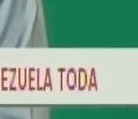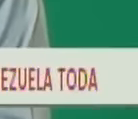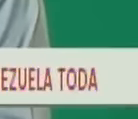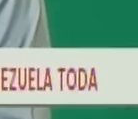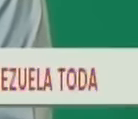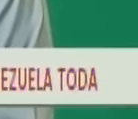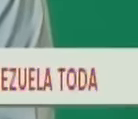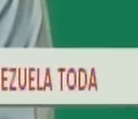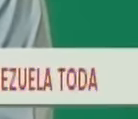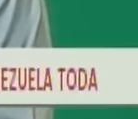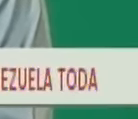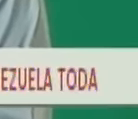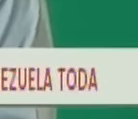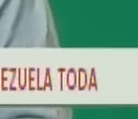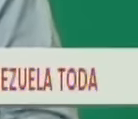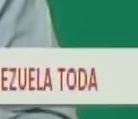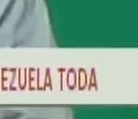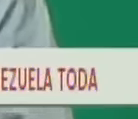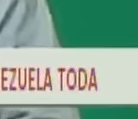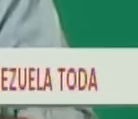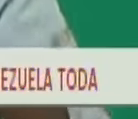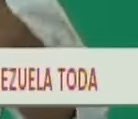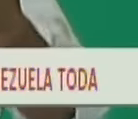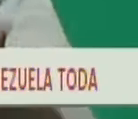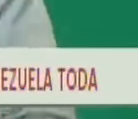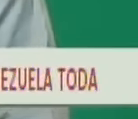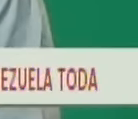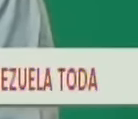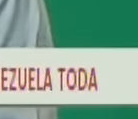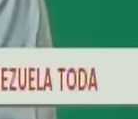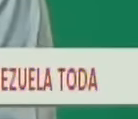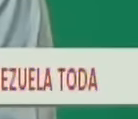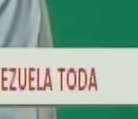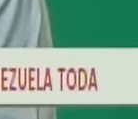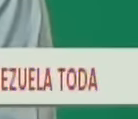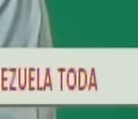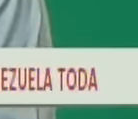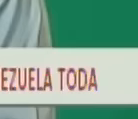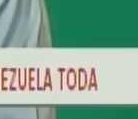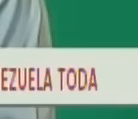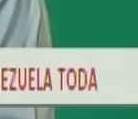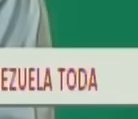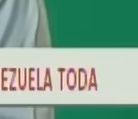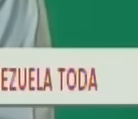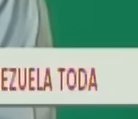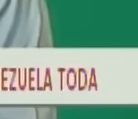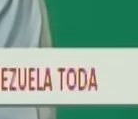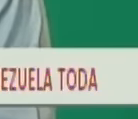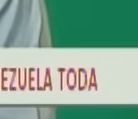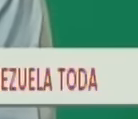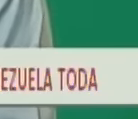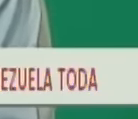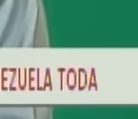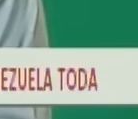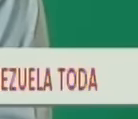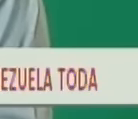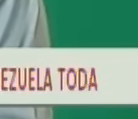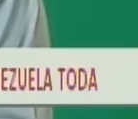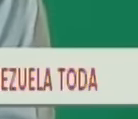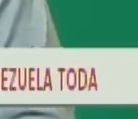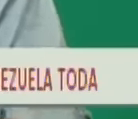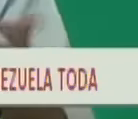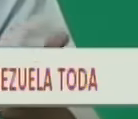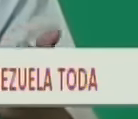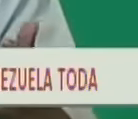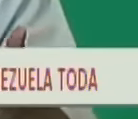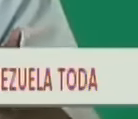fraudulento, por tramposo, por ilegal, por inmoral. En ese momento sale esa ofensiva de parte